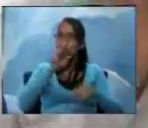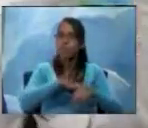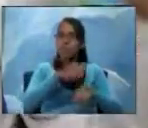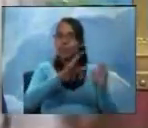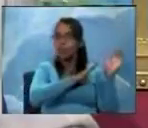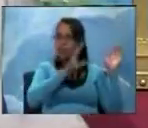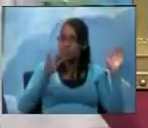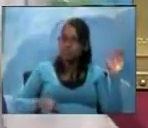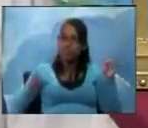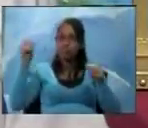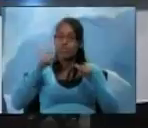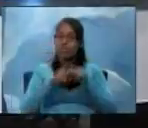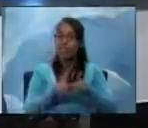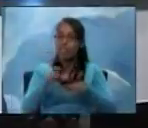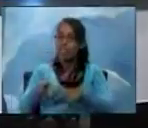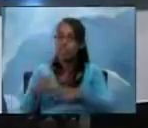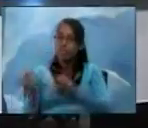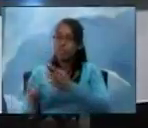quedar. Que Dios nos ayude.